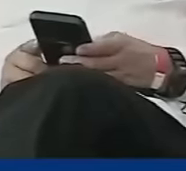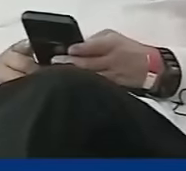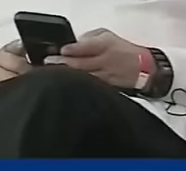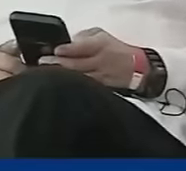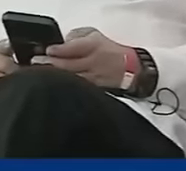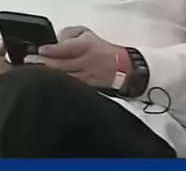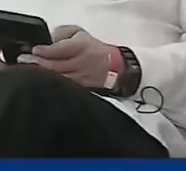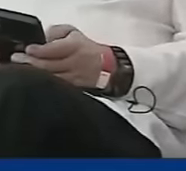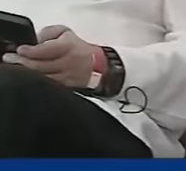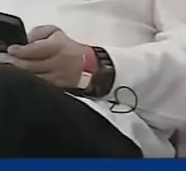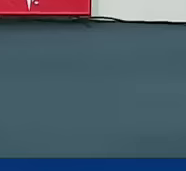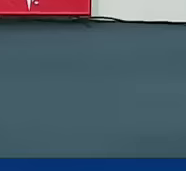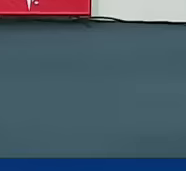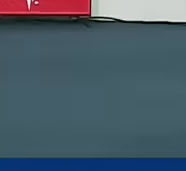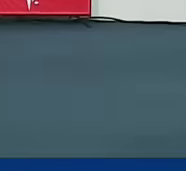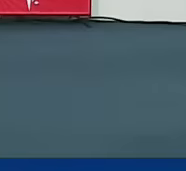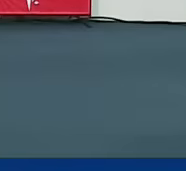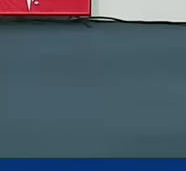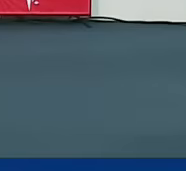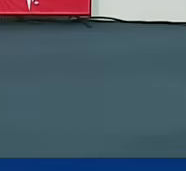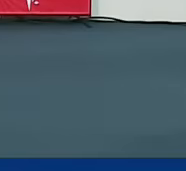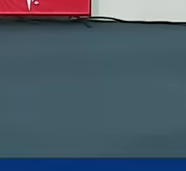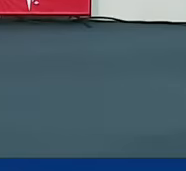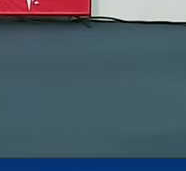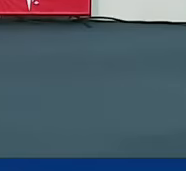nuestras sociedades y de nuestros países?